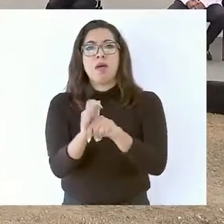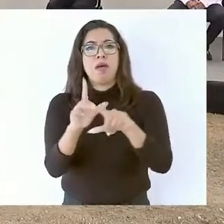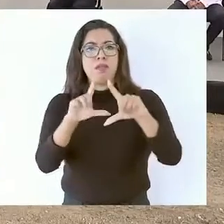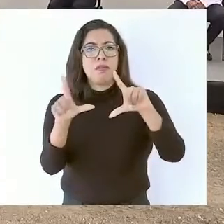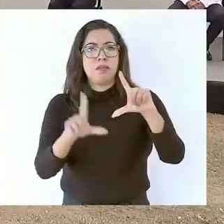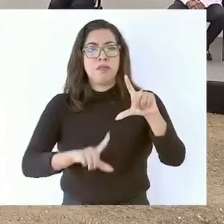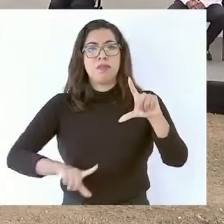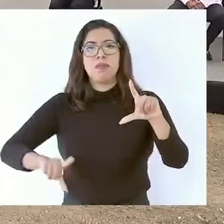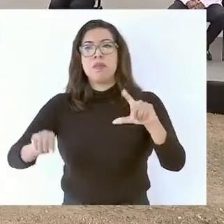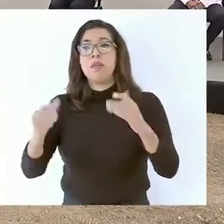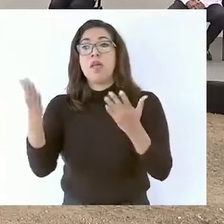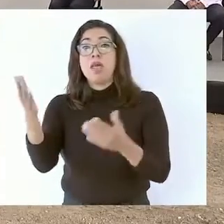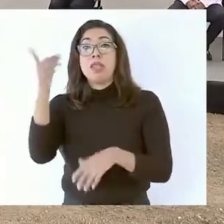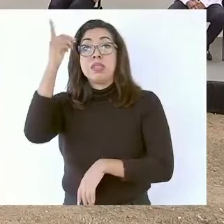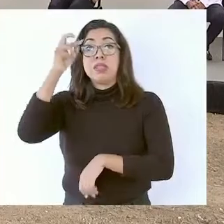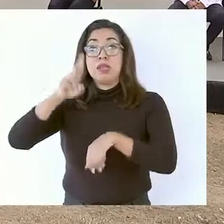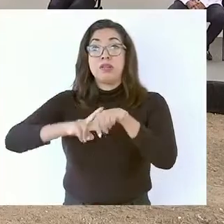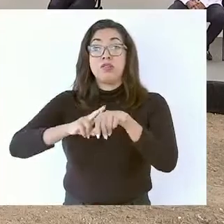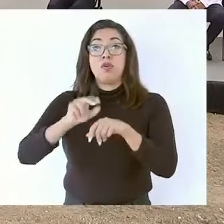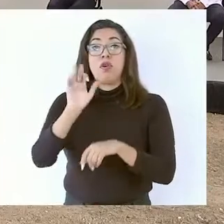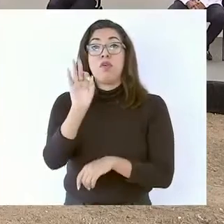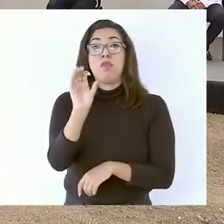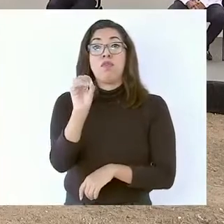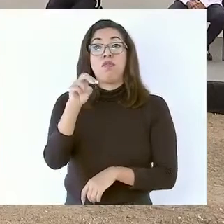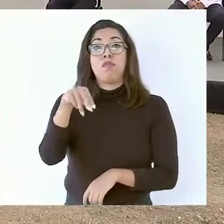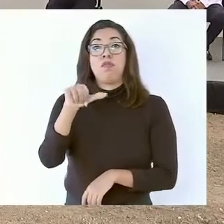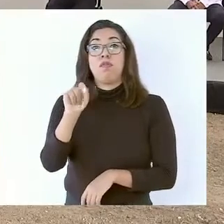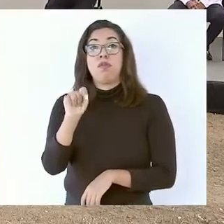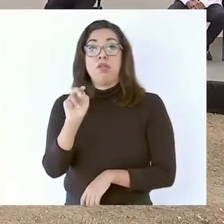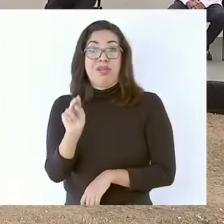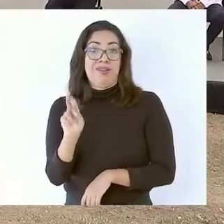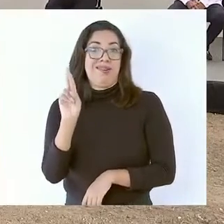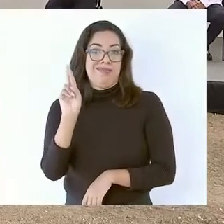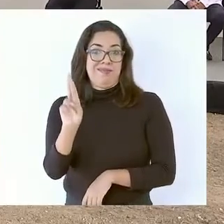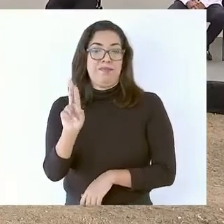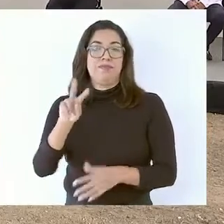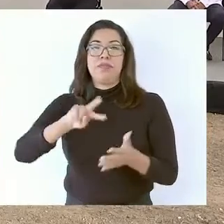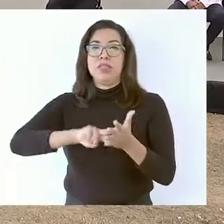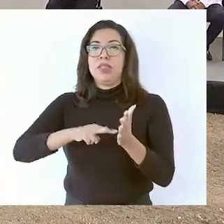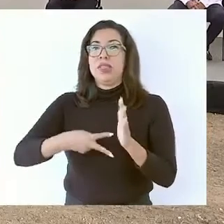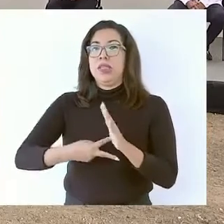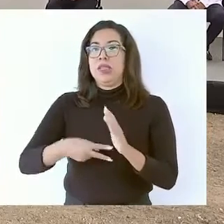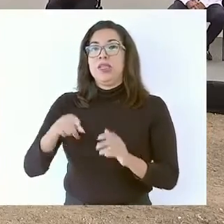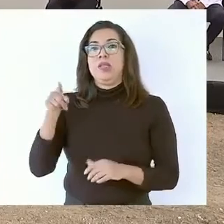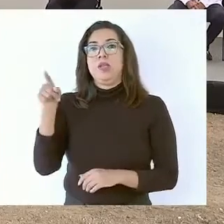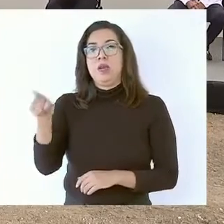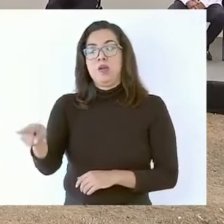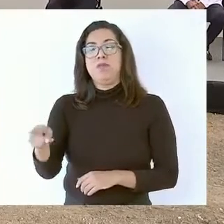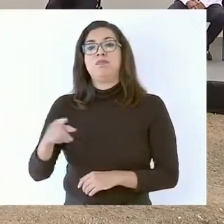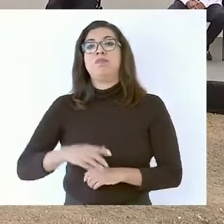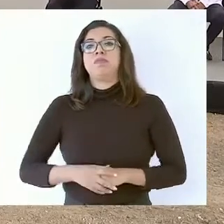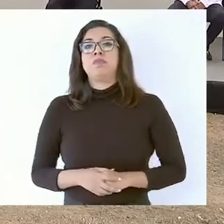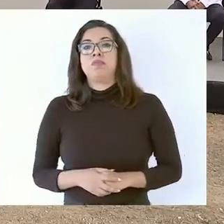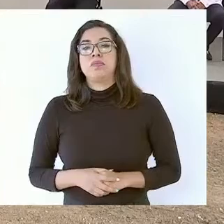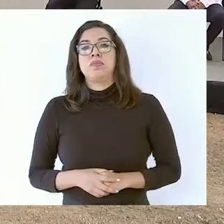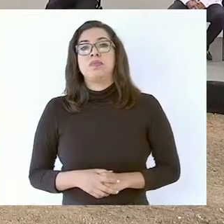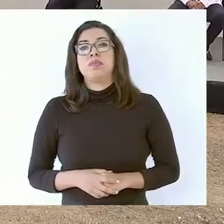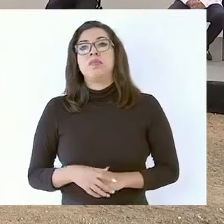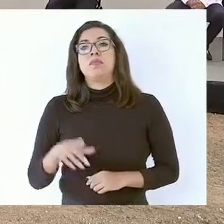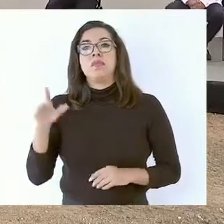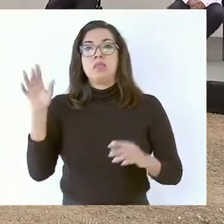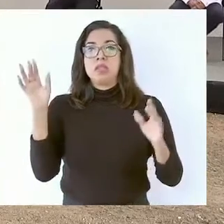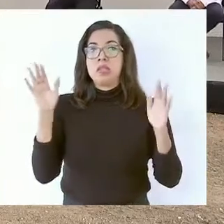general de Fonatur, el señor ingeniero residente general y comandante del agrupamiento Santa